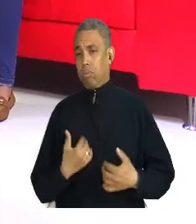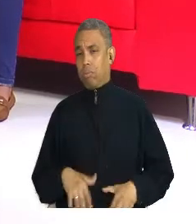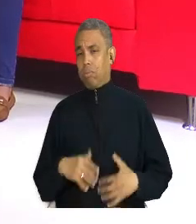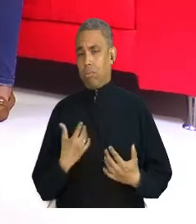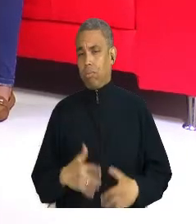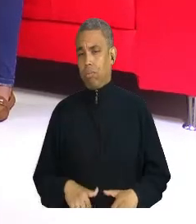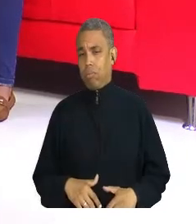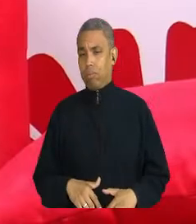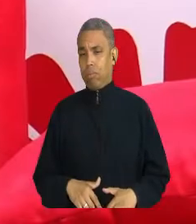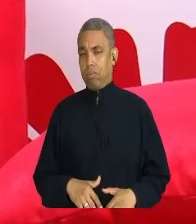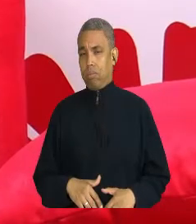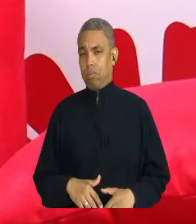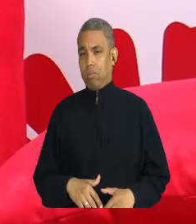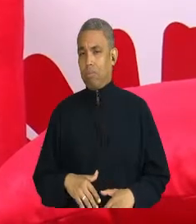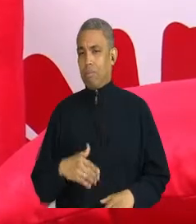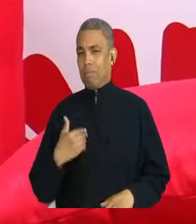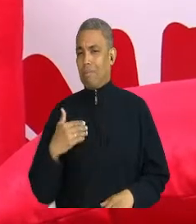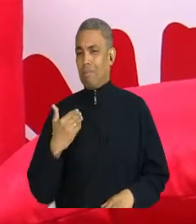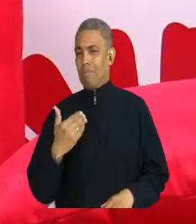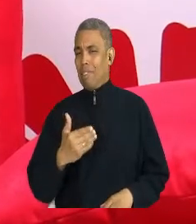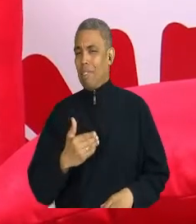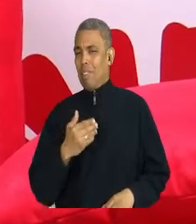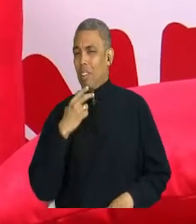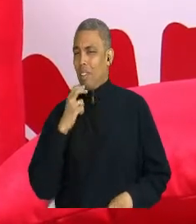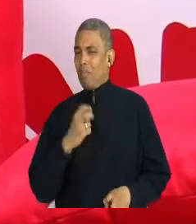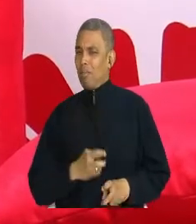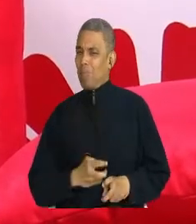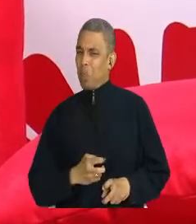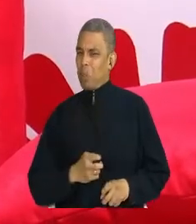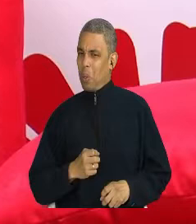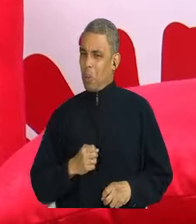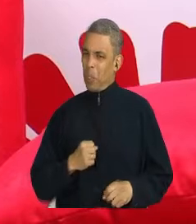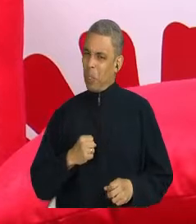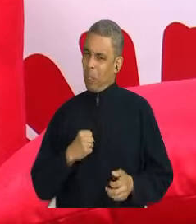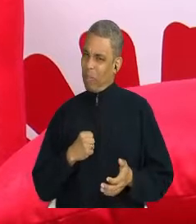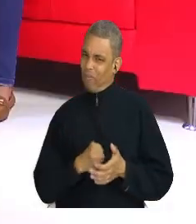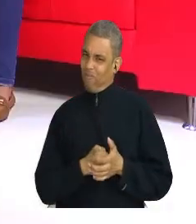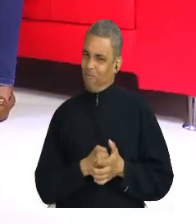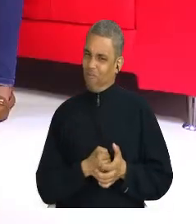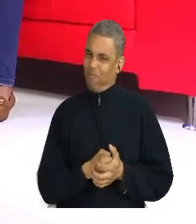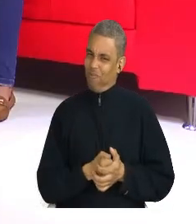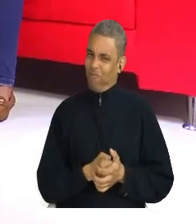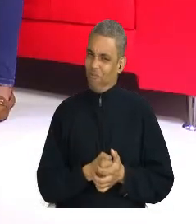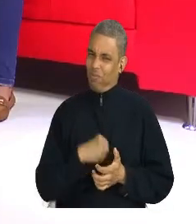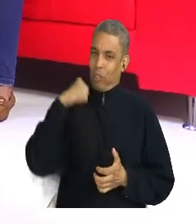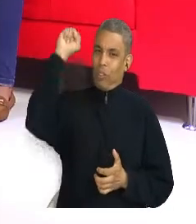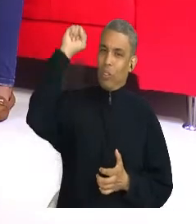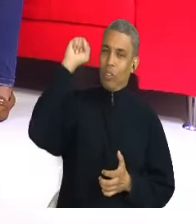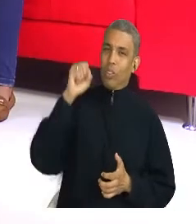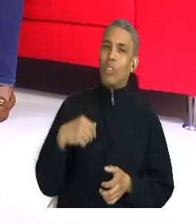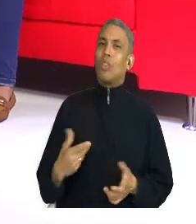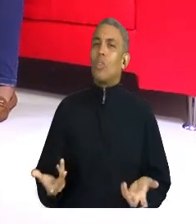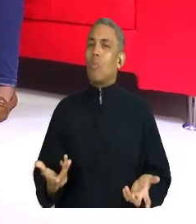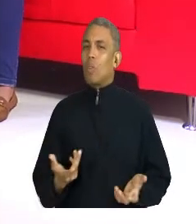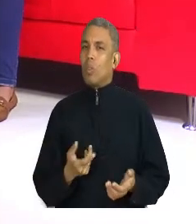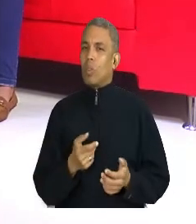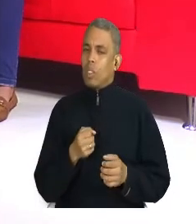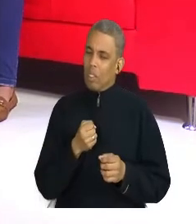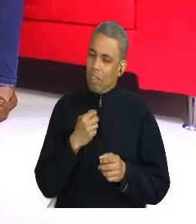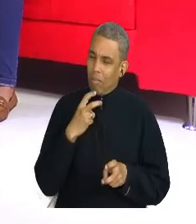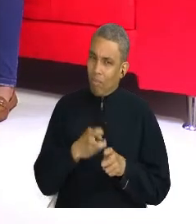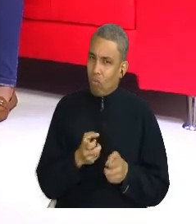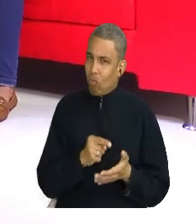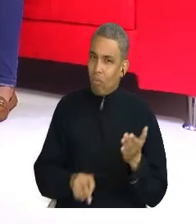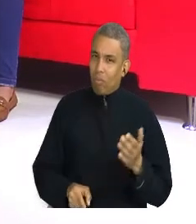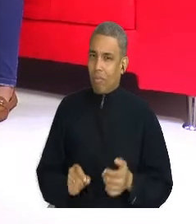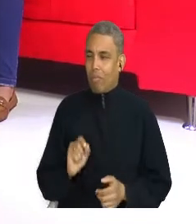cumpla este logro, esta meta, me voy a sentir autorrealizado como artista? No, yo pues me veo plasmado como todo músico de